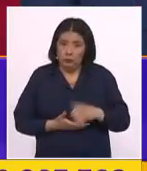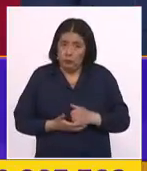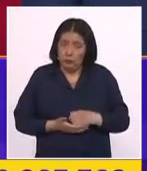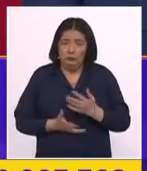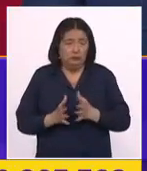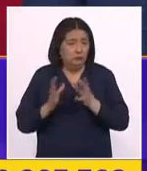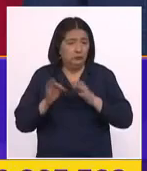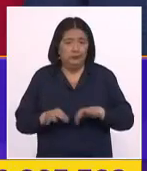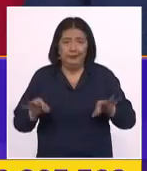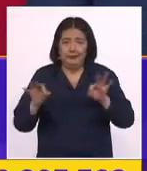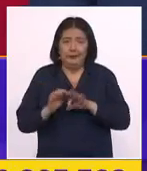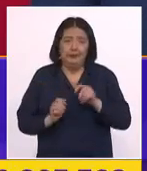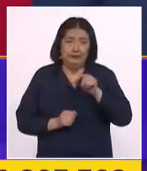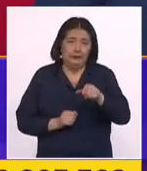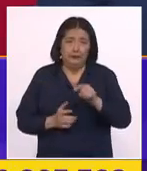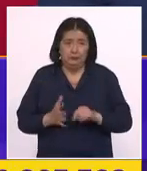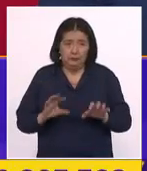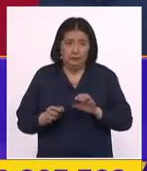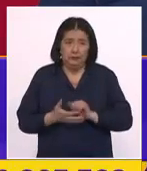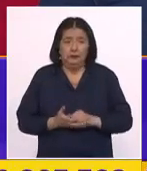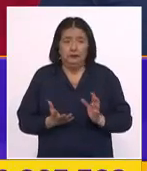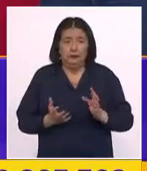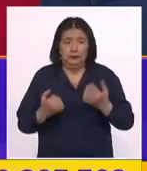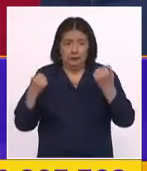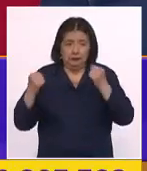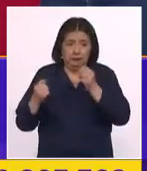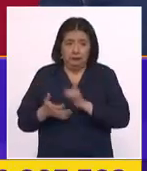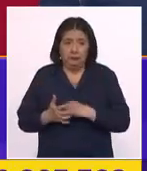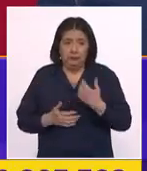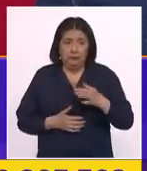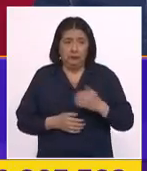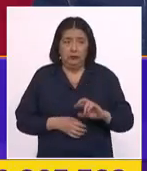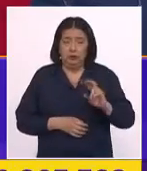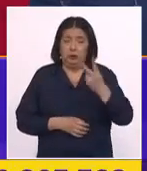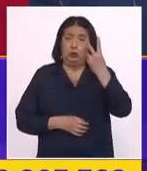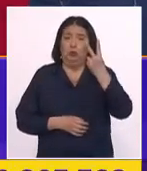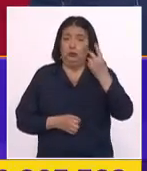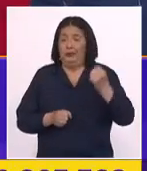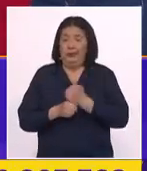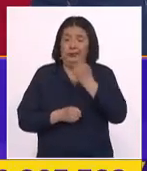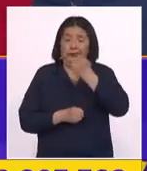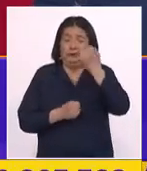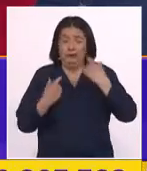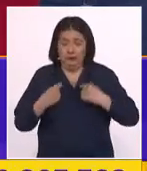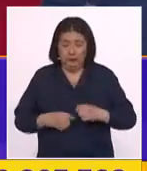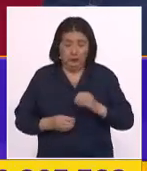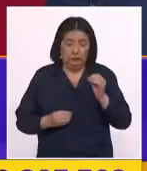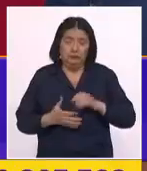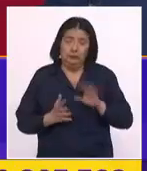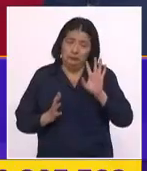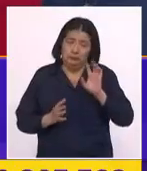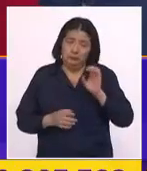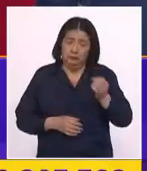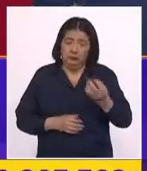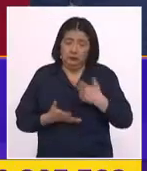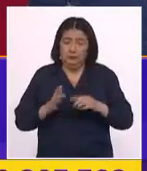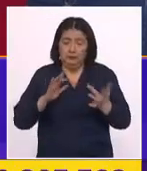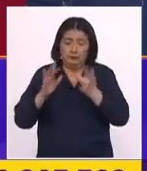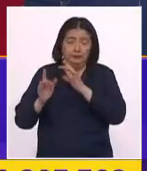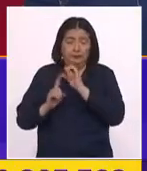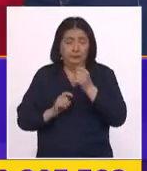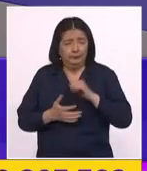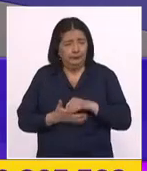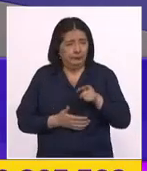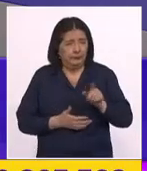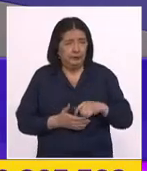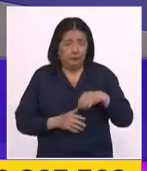precedente importantísimo el que marcas a nivel deportivo. Es un bicampeonato mundial. Tú decías, y yo te leía en las redes sociales,